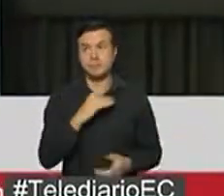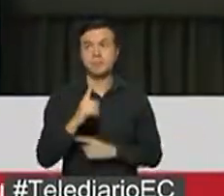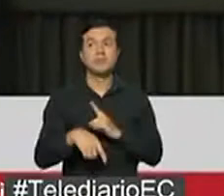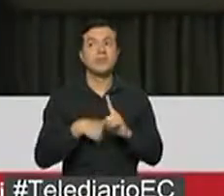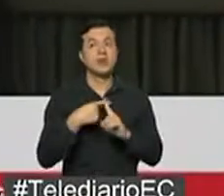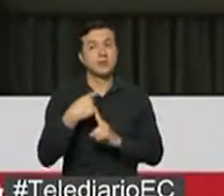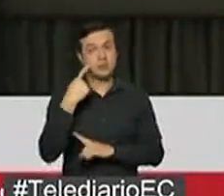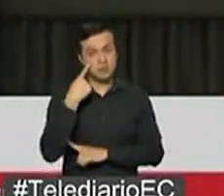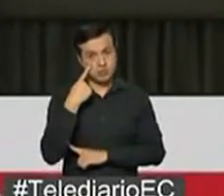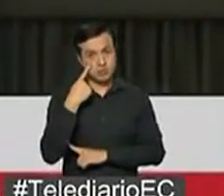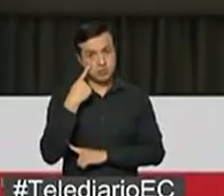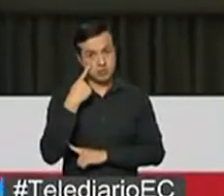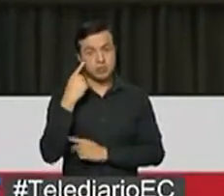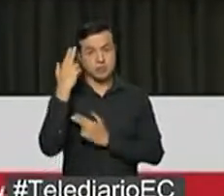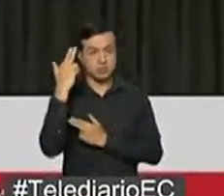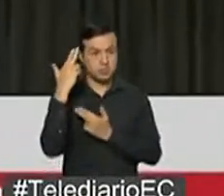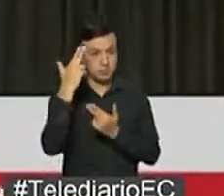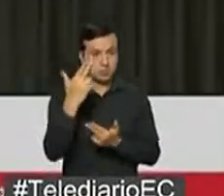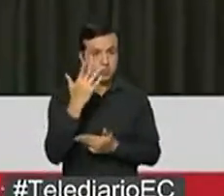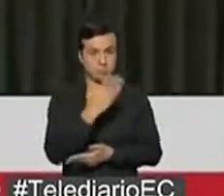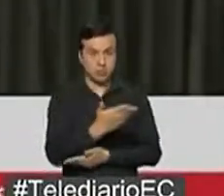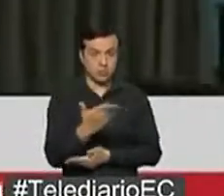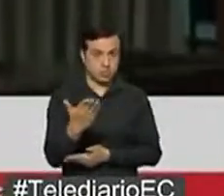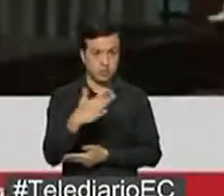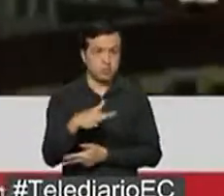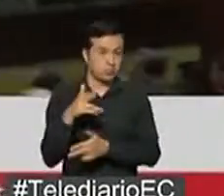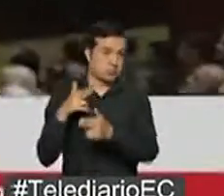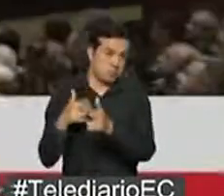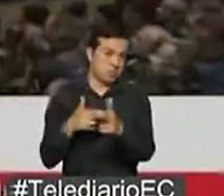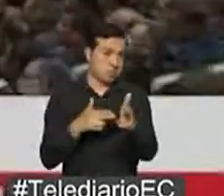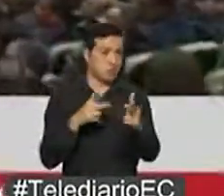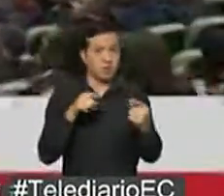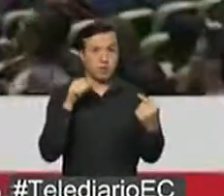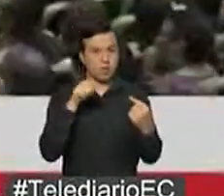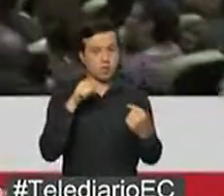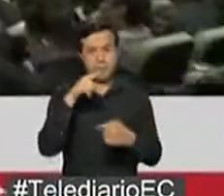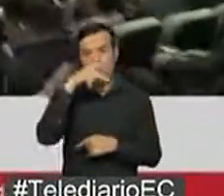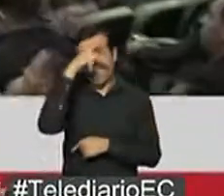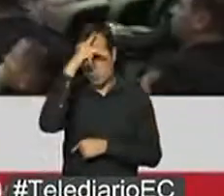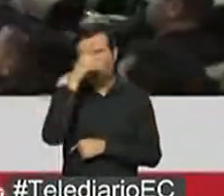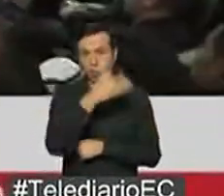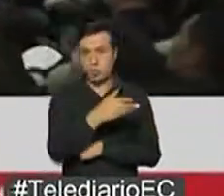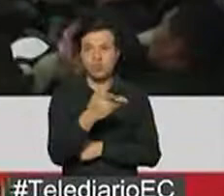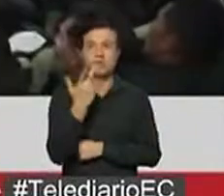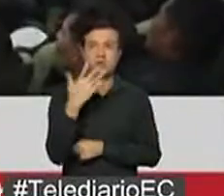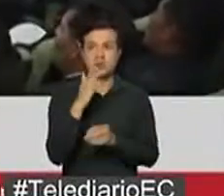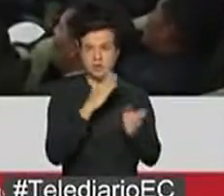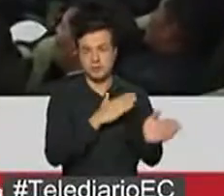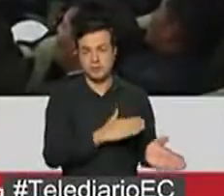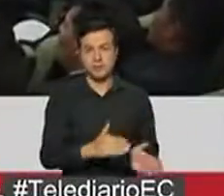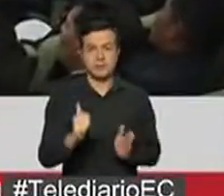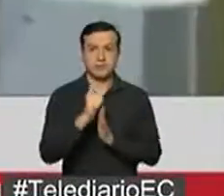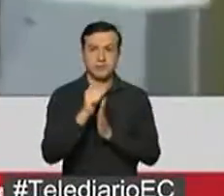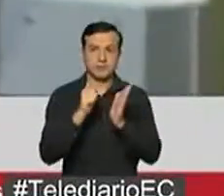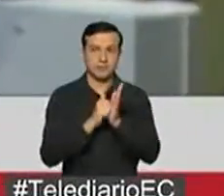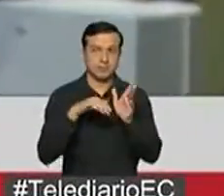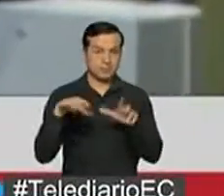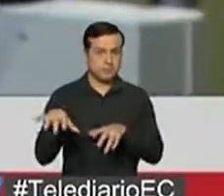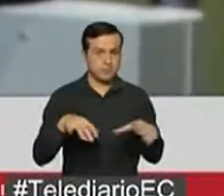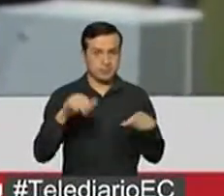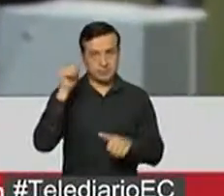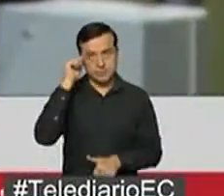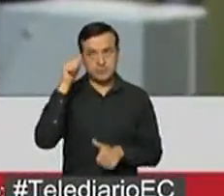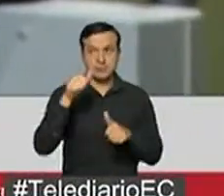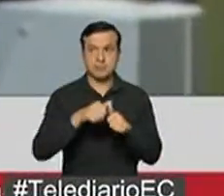rotación de armamento que utilizó el ejército ecuatoriano frente al peruano esto forma parte de la tienda de actividades para recordar